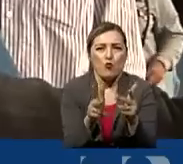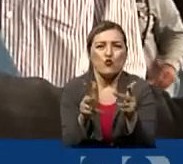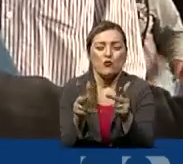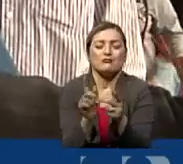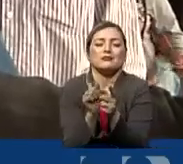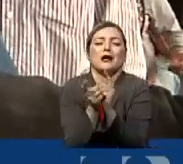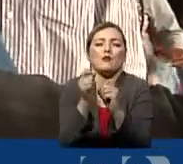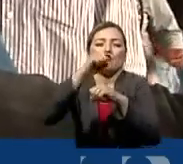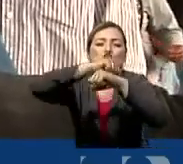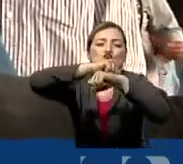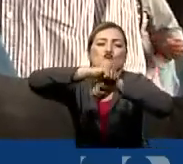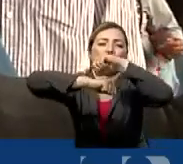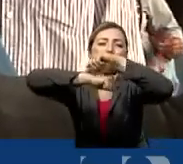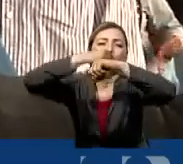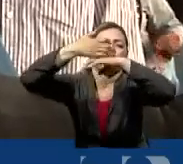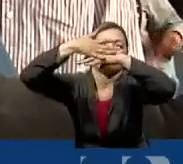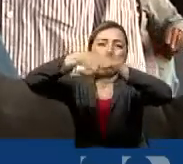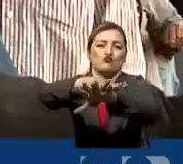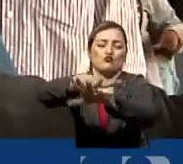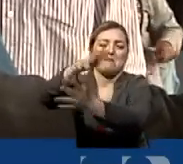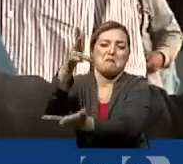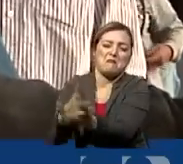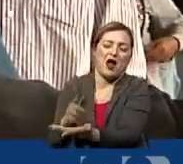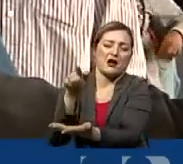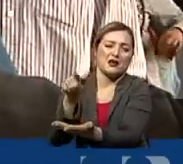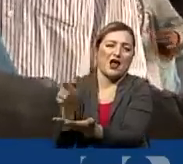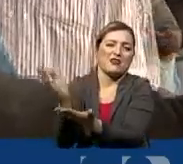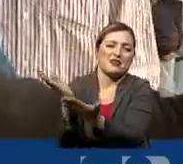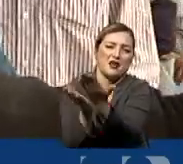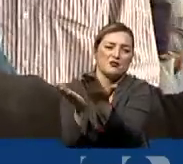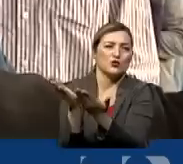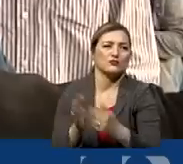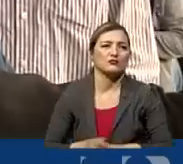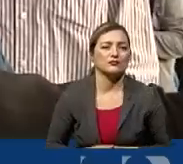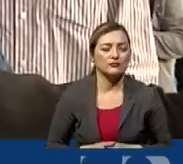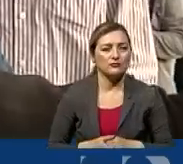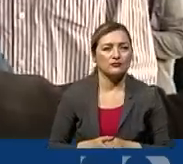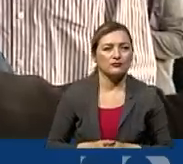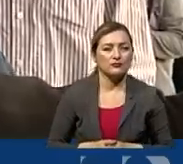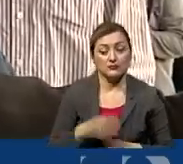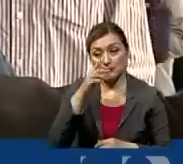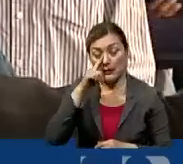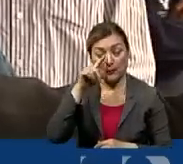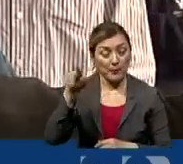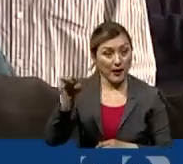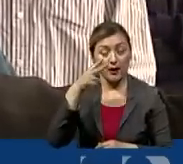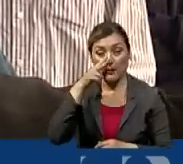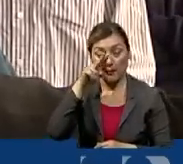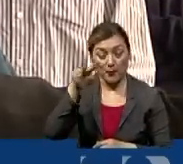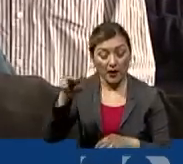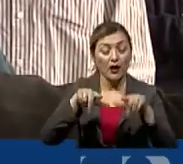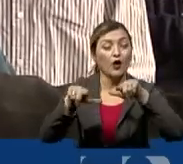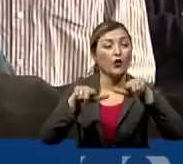un cambio estructural, integral, en las paradas, en el servicio. Como usted puede darse cuenta, esta es una